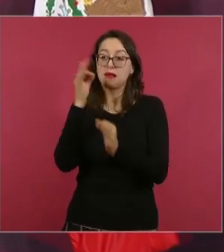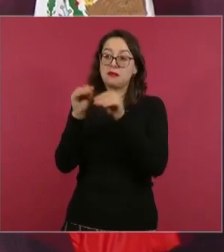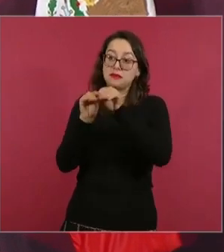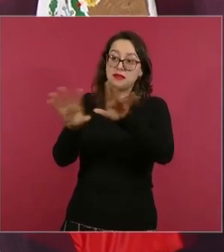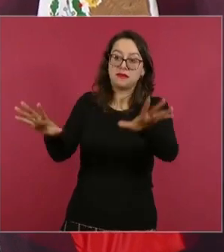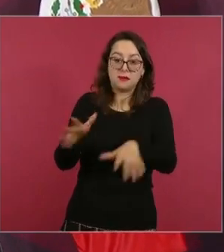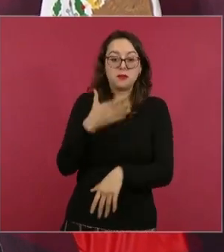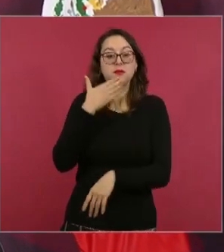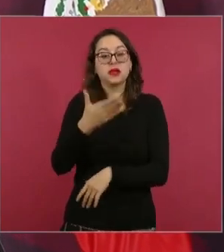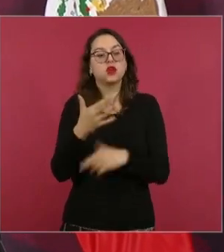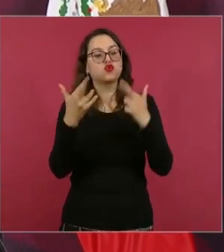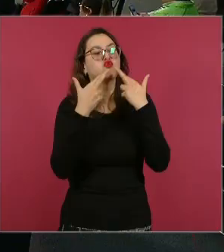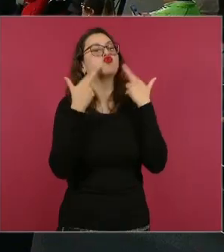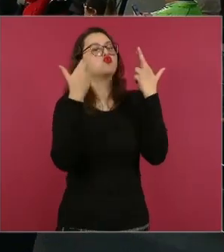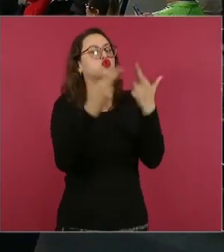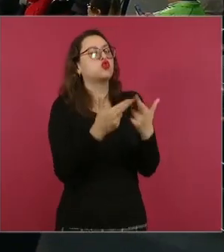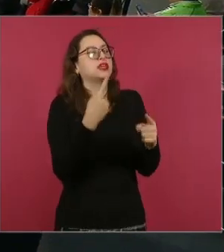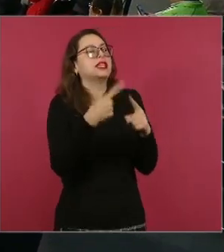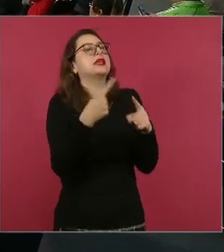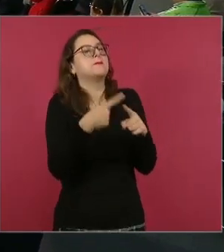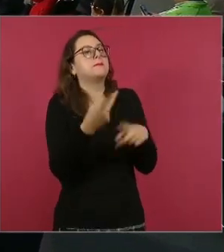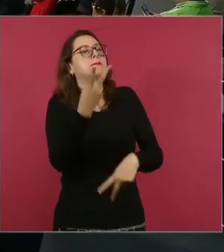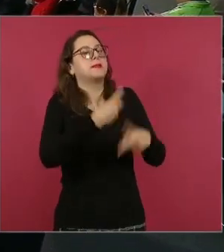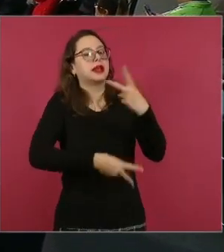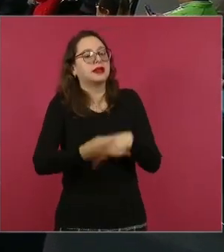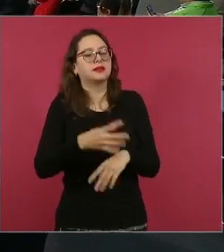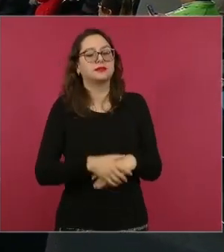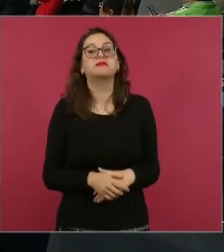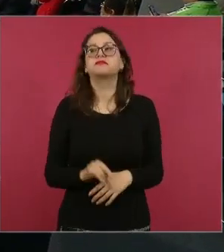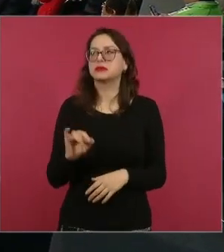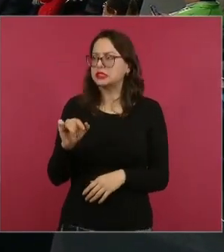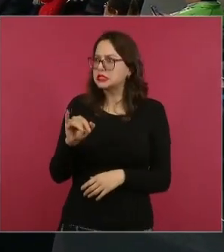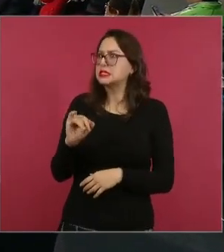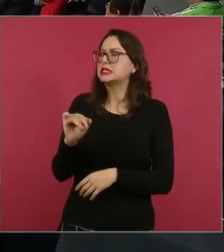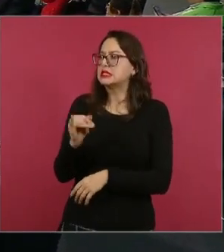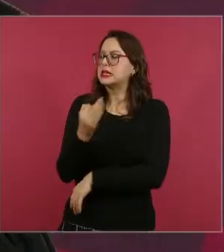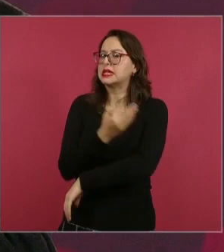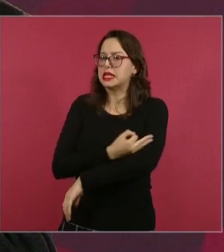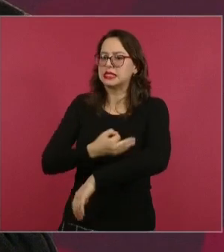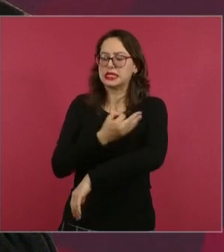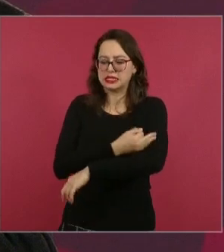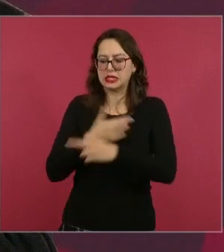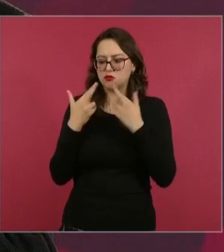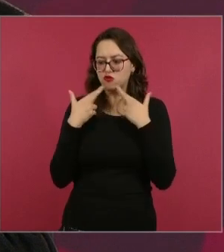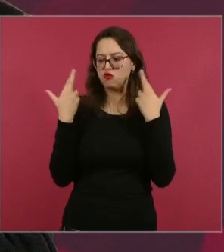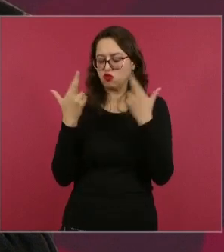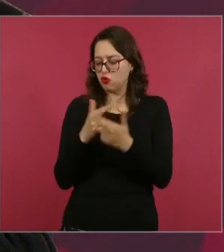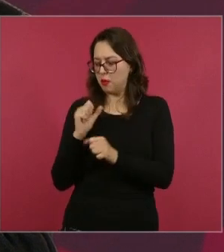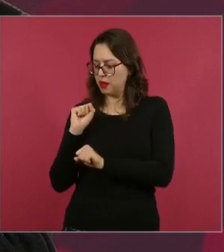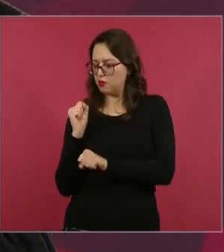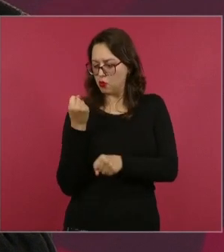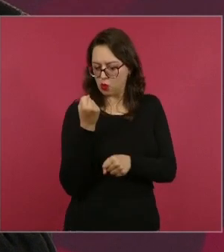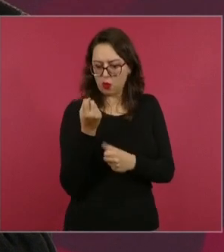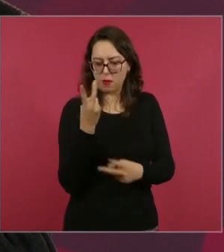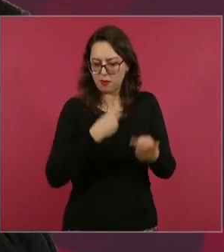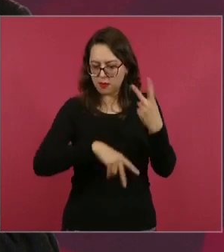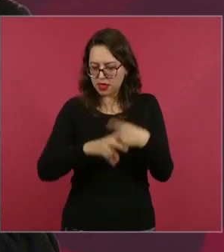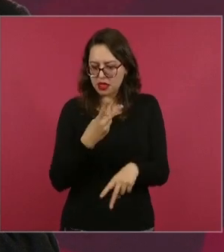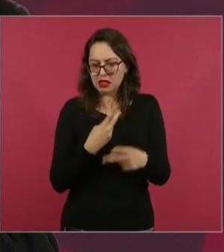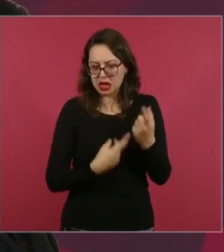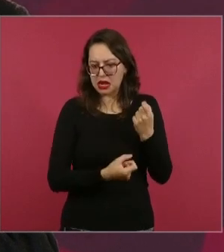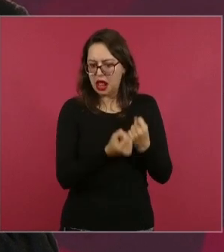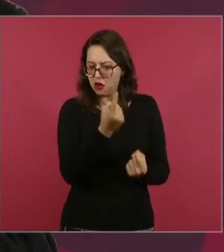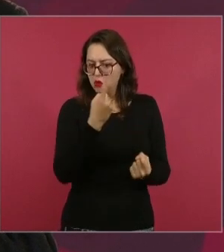reuniendo con A quién recibe al ratito a a a a estar este con